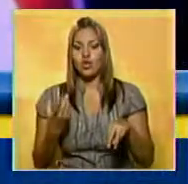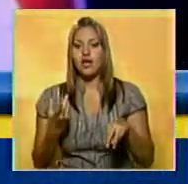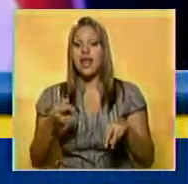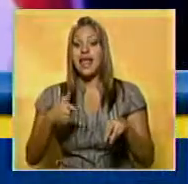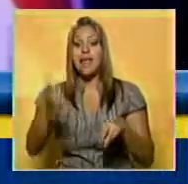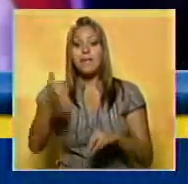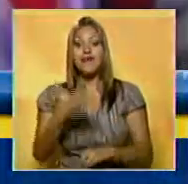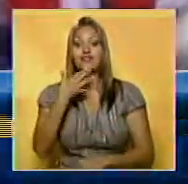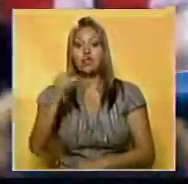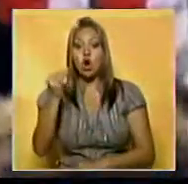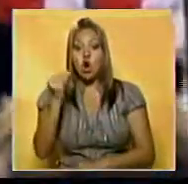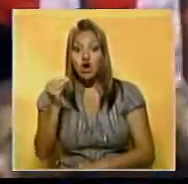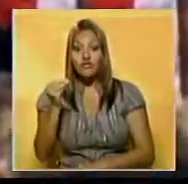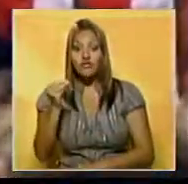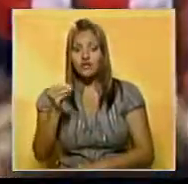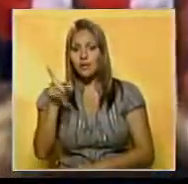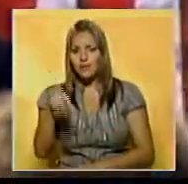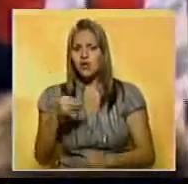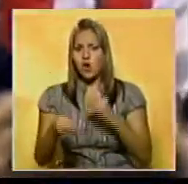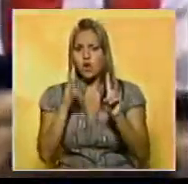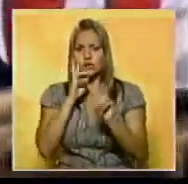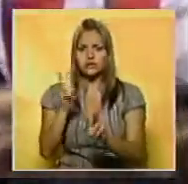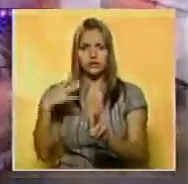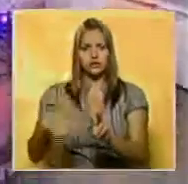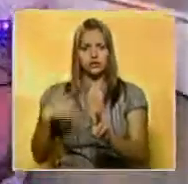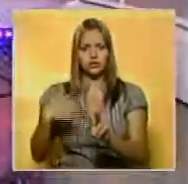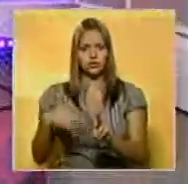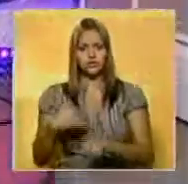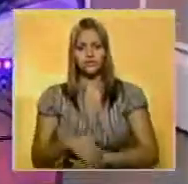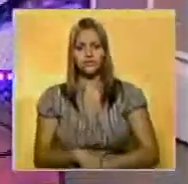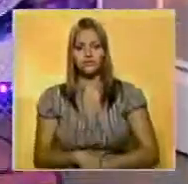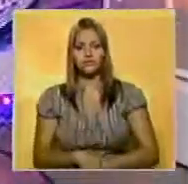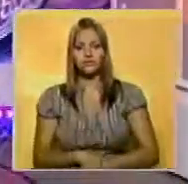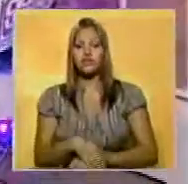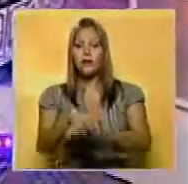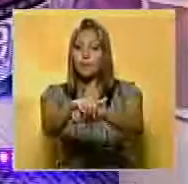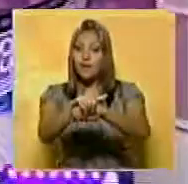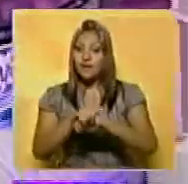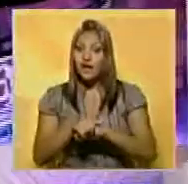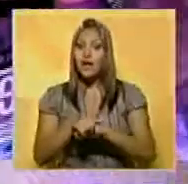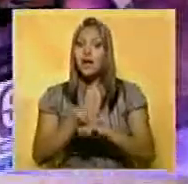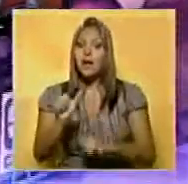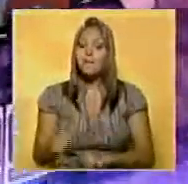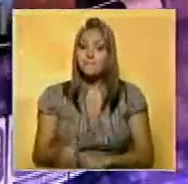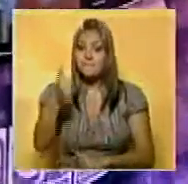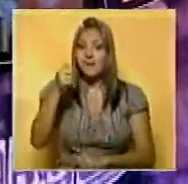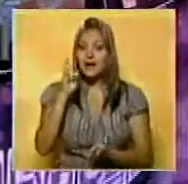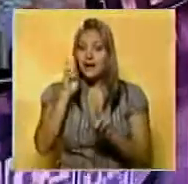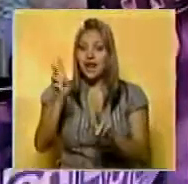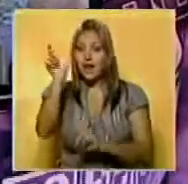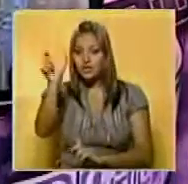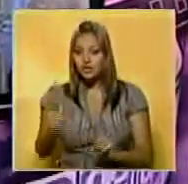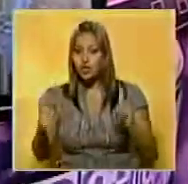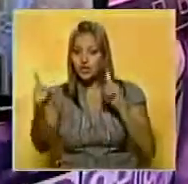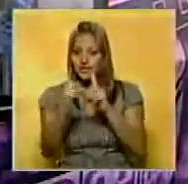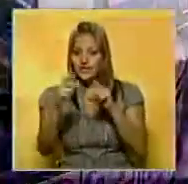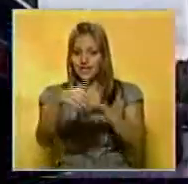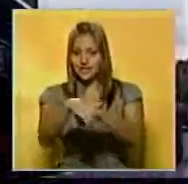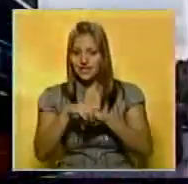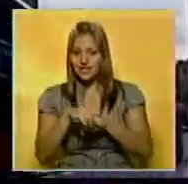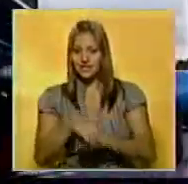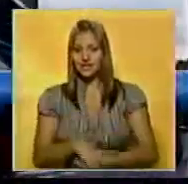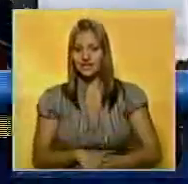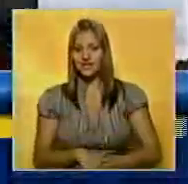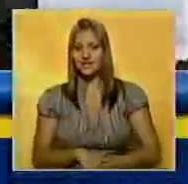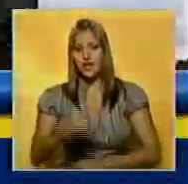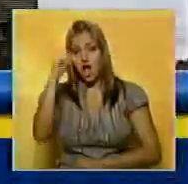más joven y en situaciones bastante comprometedoras. La realeza británica se acerca cada vez más a los ciudadanos ingleses. En